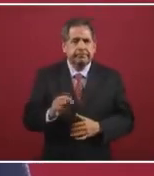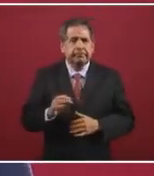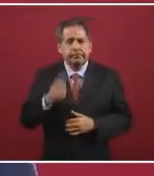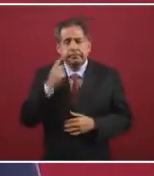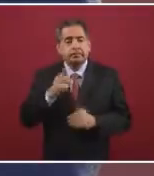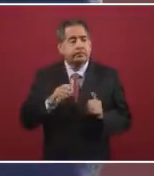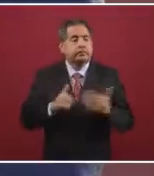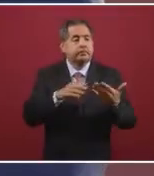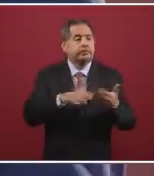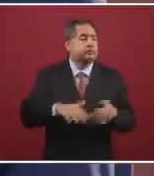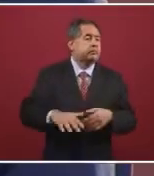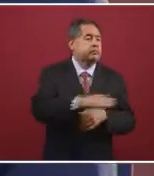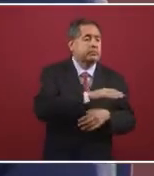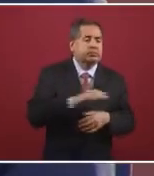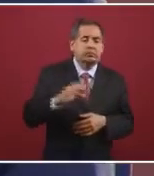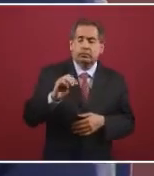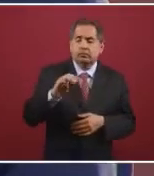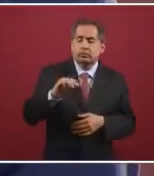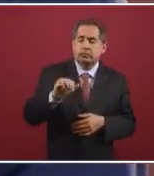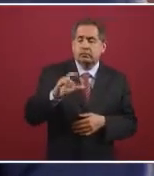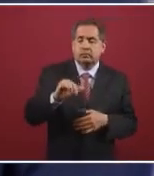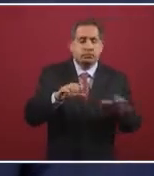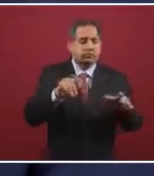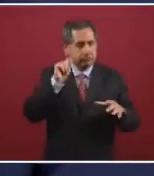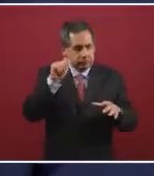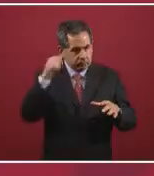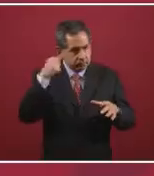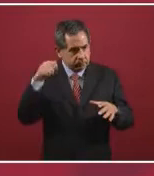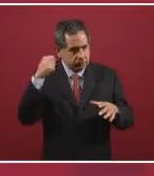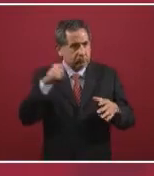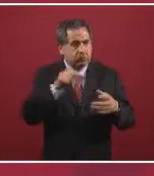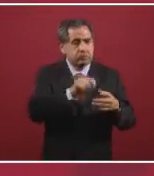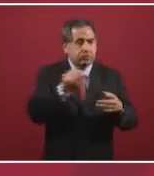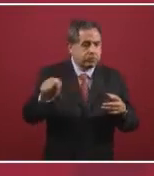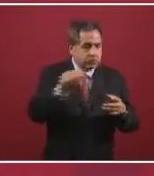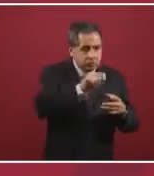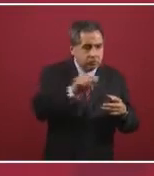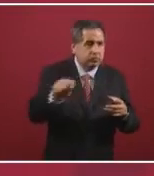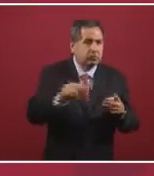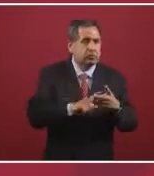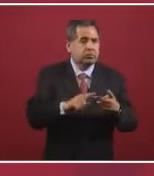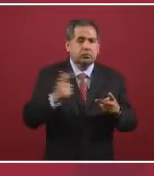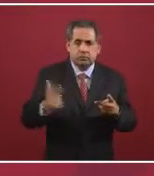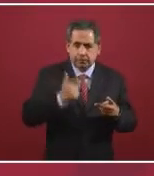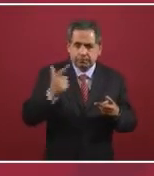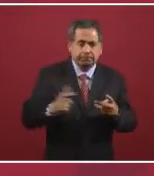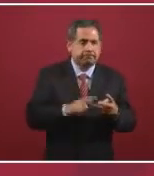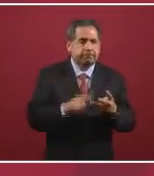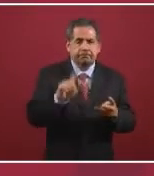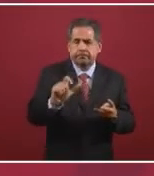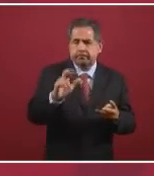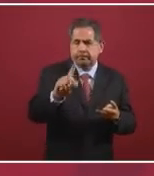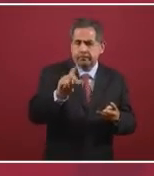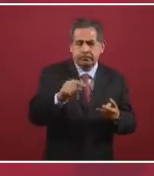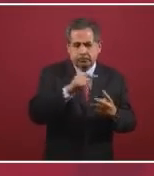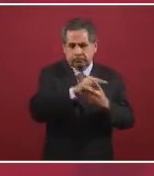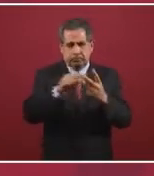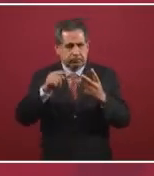a la comarca, a Torreón, a Gómez Palacio, a Lerdo, a toda la región,